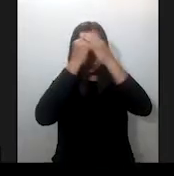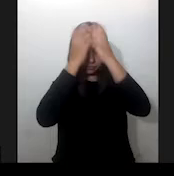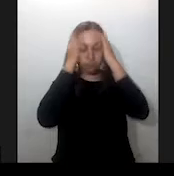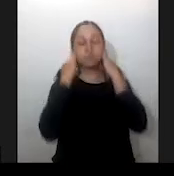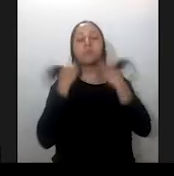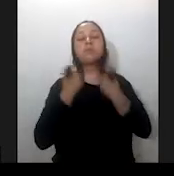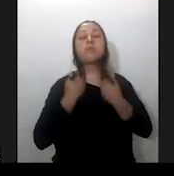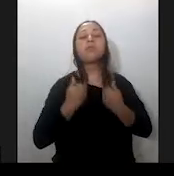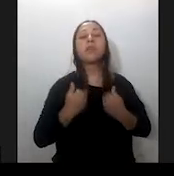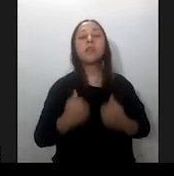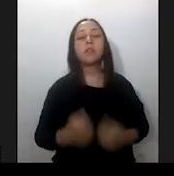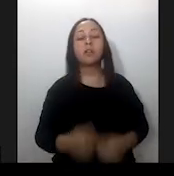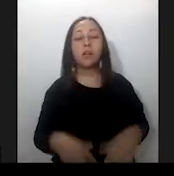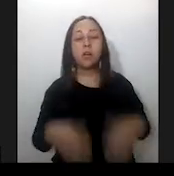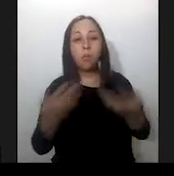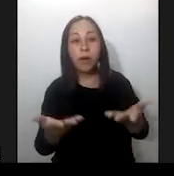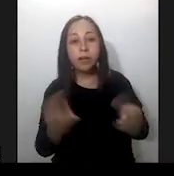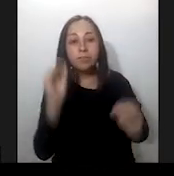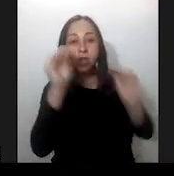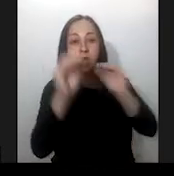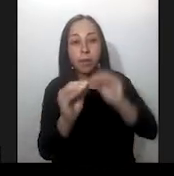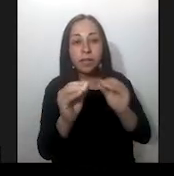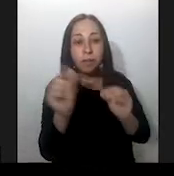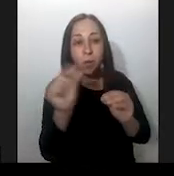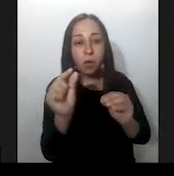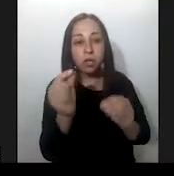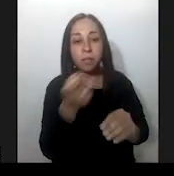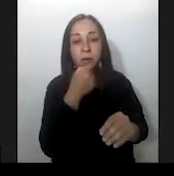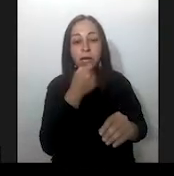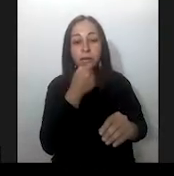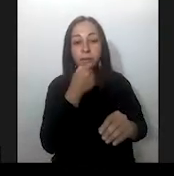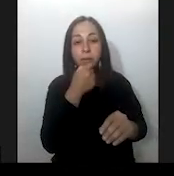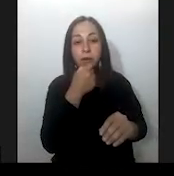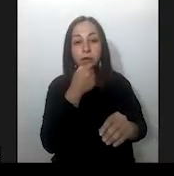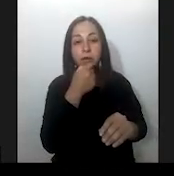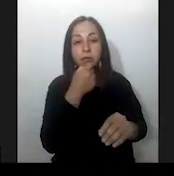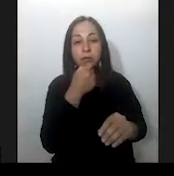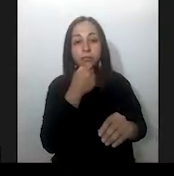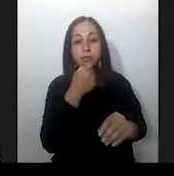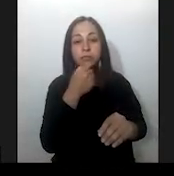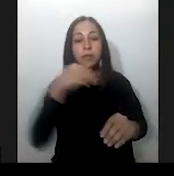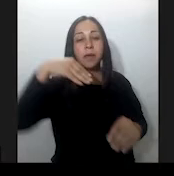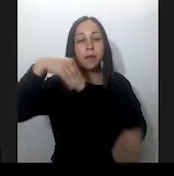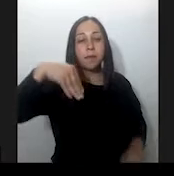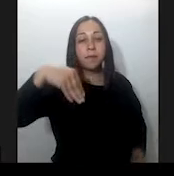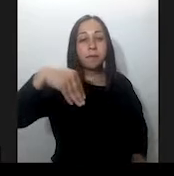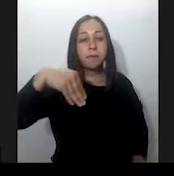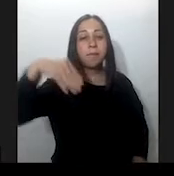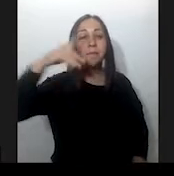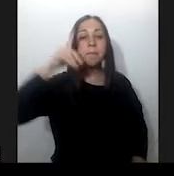bonos. Bueno, completemos un poquito. Por ejemplo, a Minneapolis.